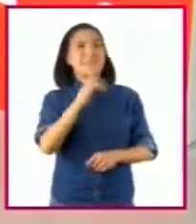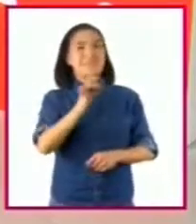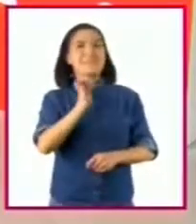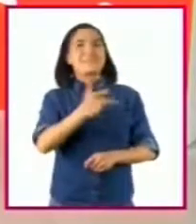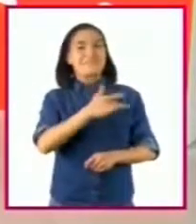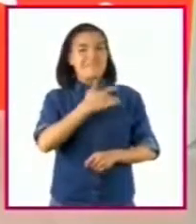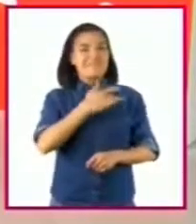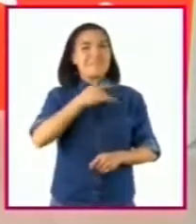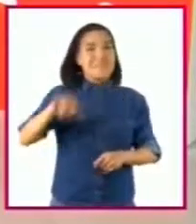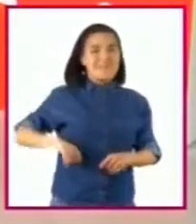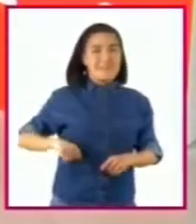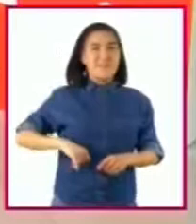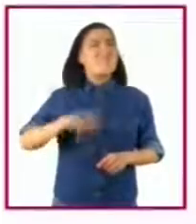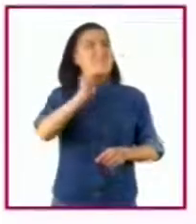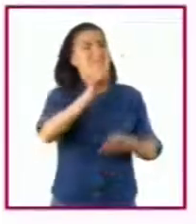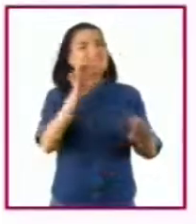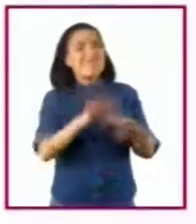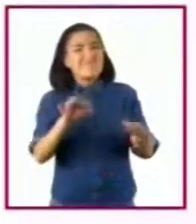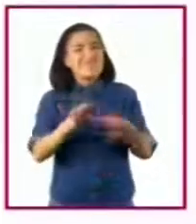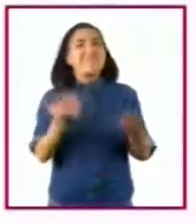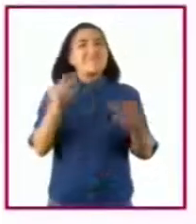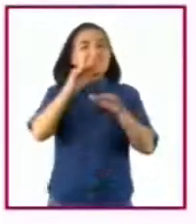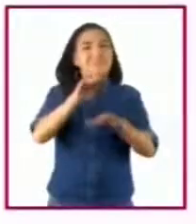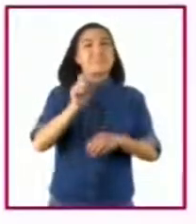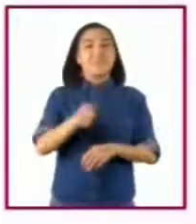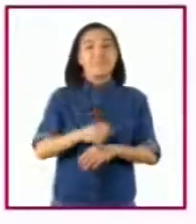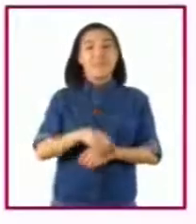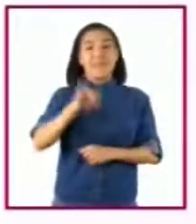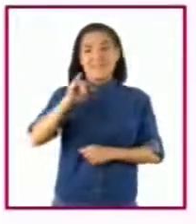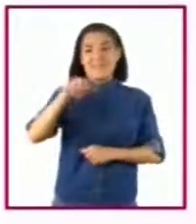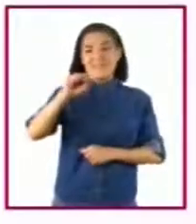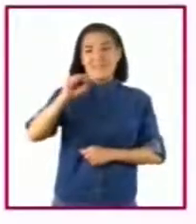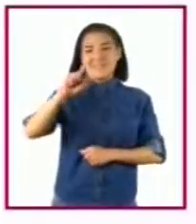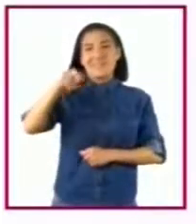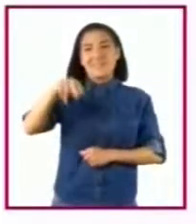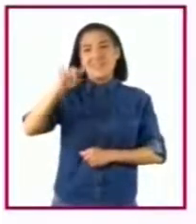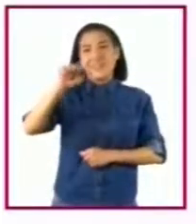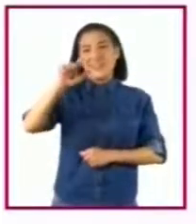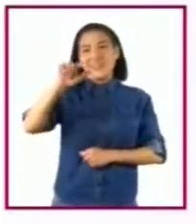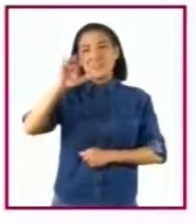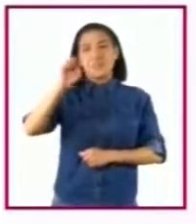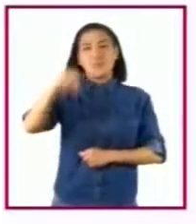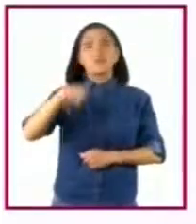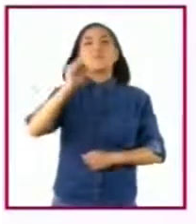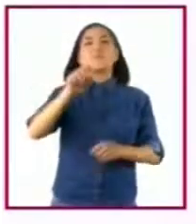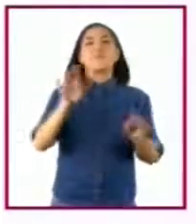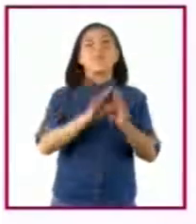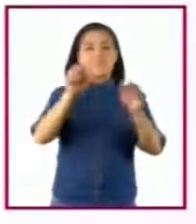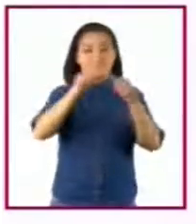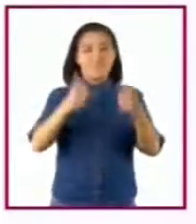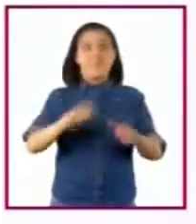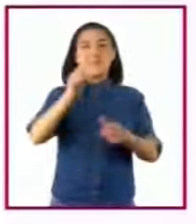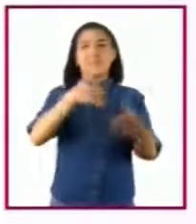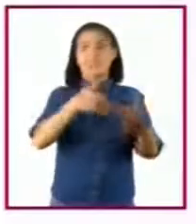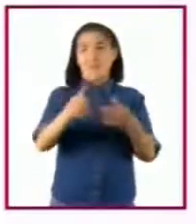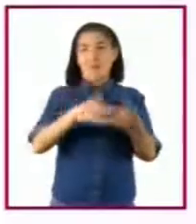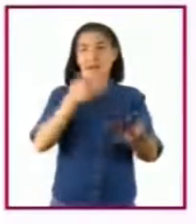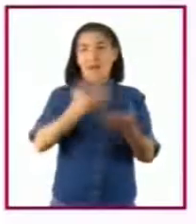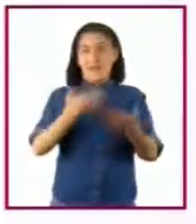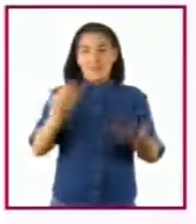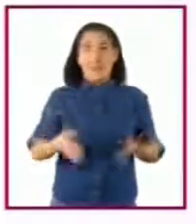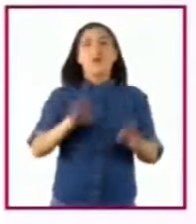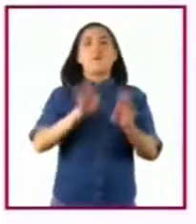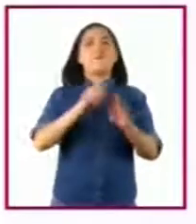¿Nos puedes explicar de qué se trata? Una instalación es un género del arte contemporáneo, compuesta por diversos